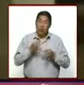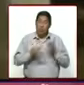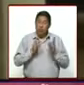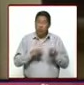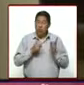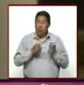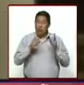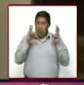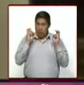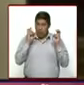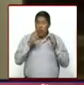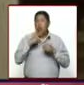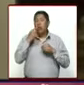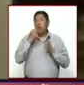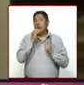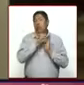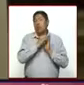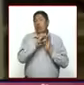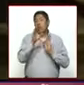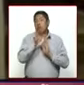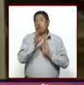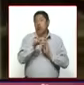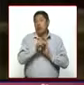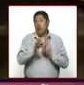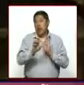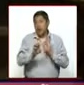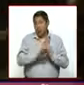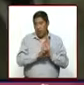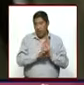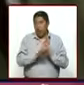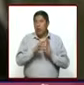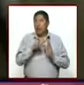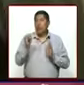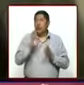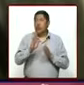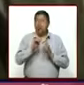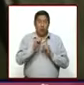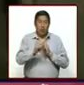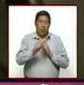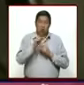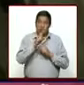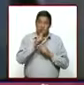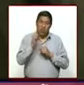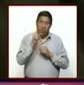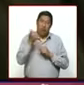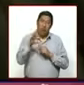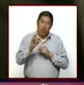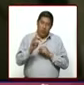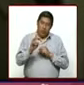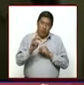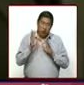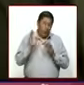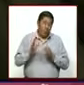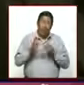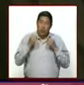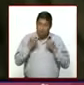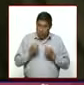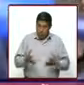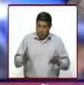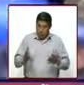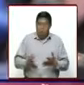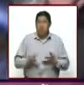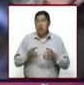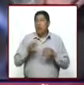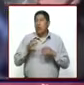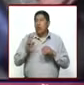mismo hecho, conforme establece la Constitución Política del Estado en su artículo 117. Consecuentemente, al